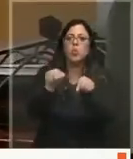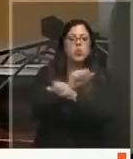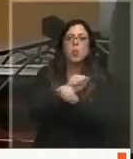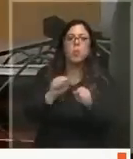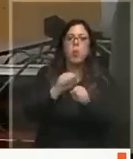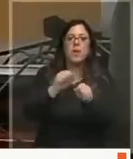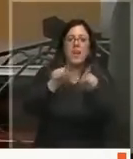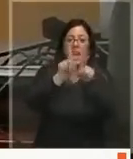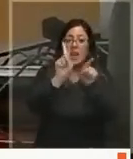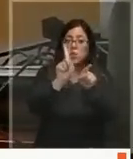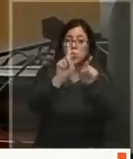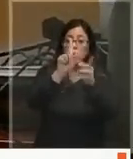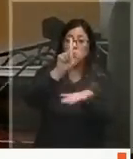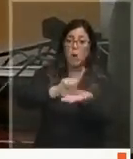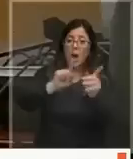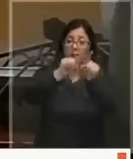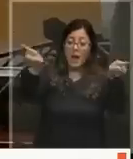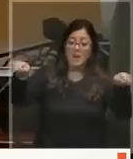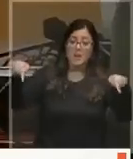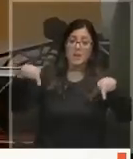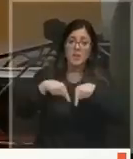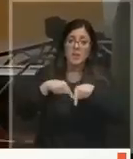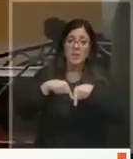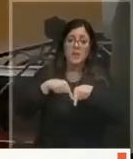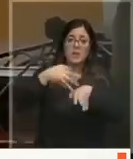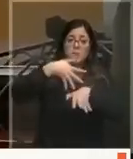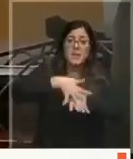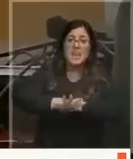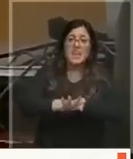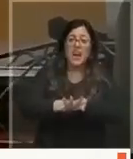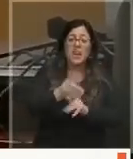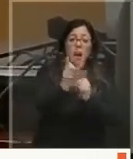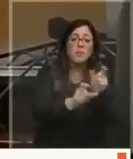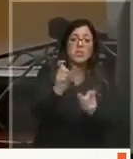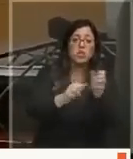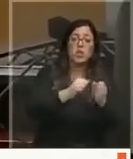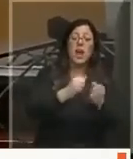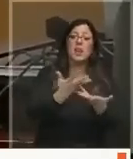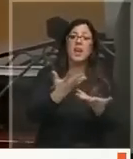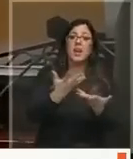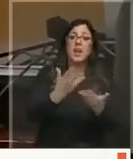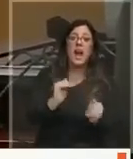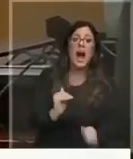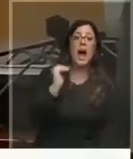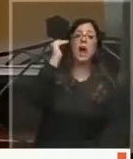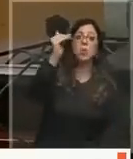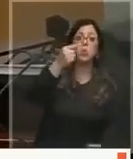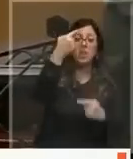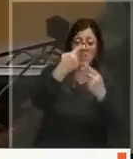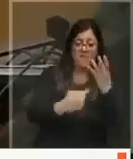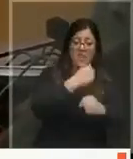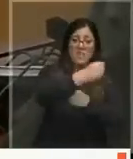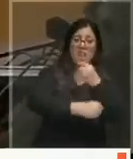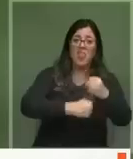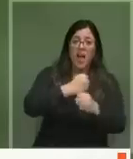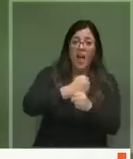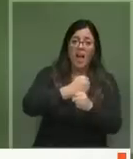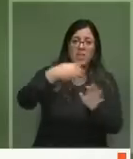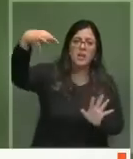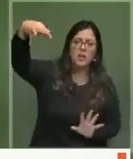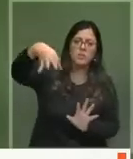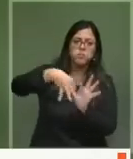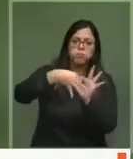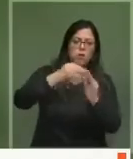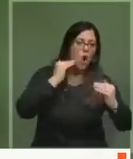mismo recinto personas adultas de diferentes edades, desconocidas, con niños pequeños.